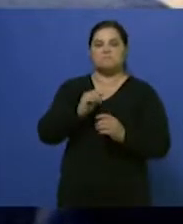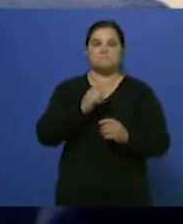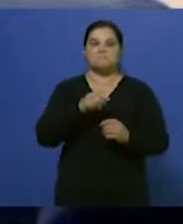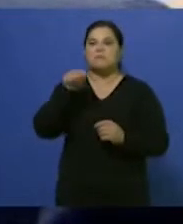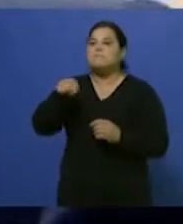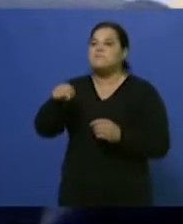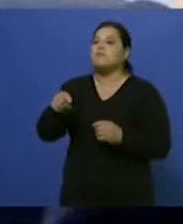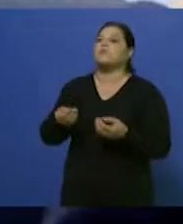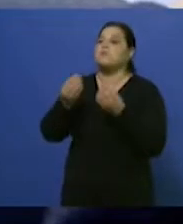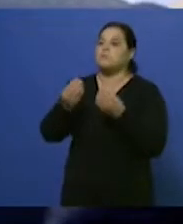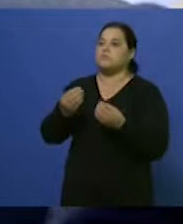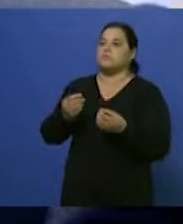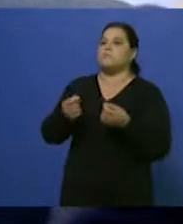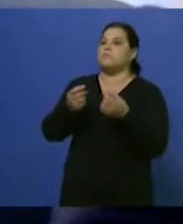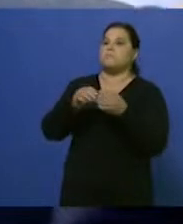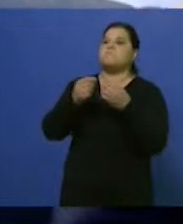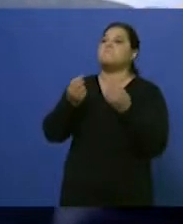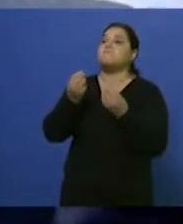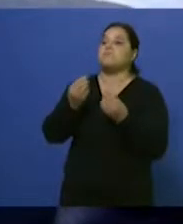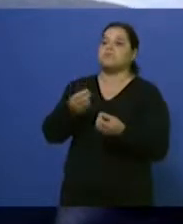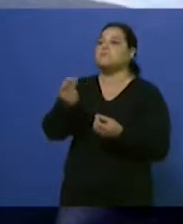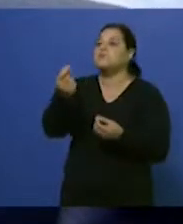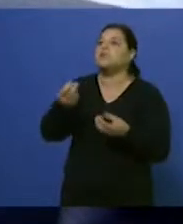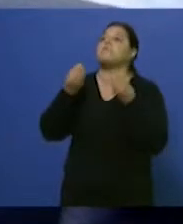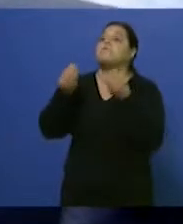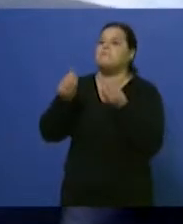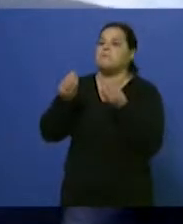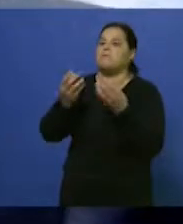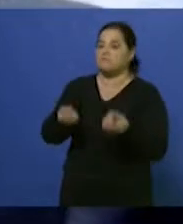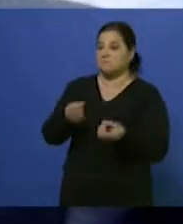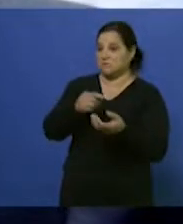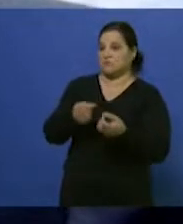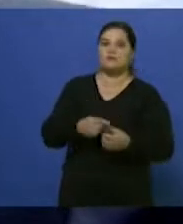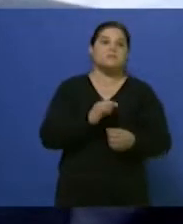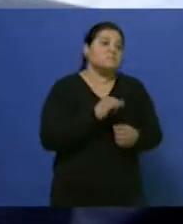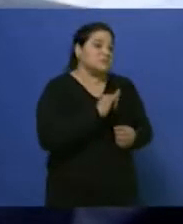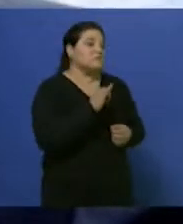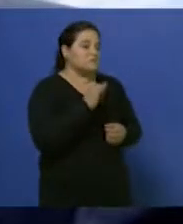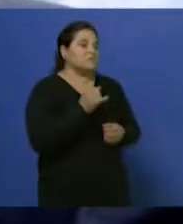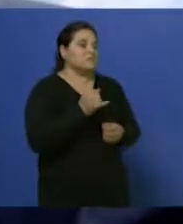actual patrimonio. Exactamente, tal cual. Está bien, está bien.